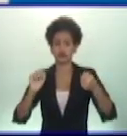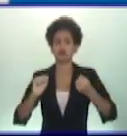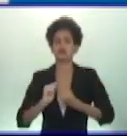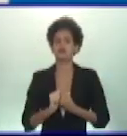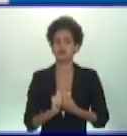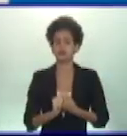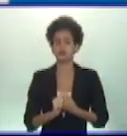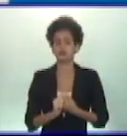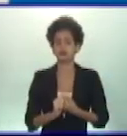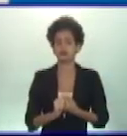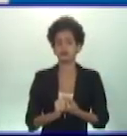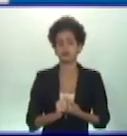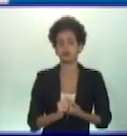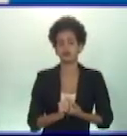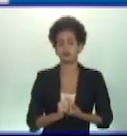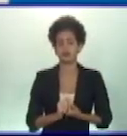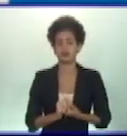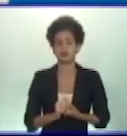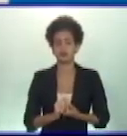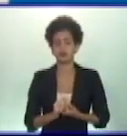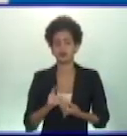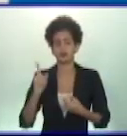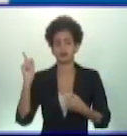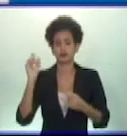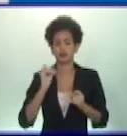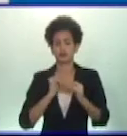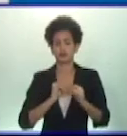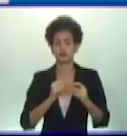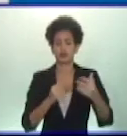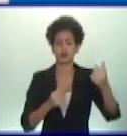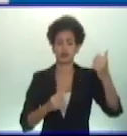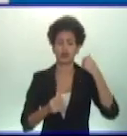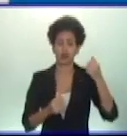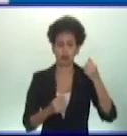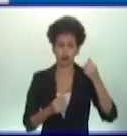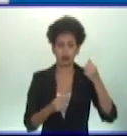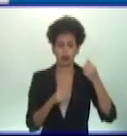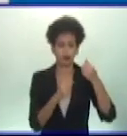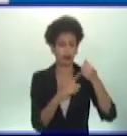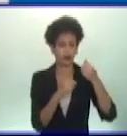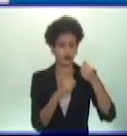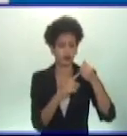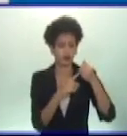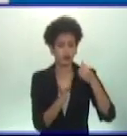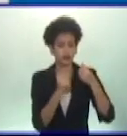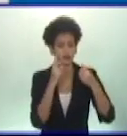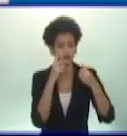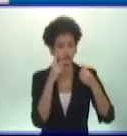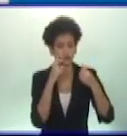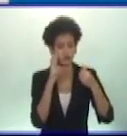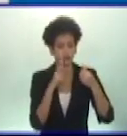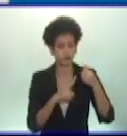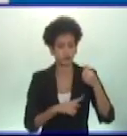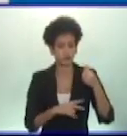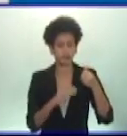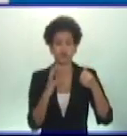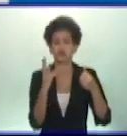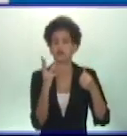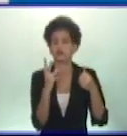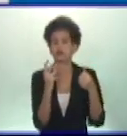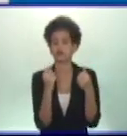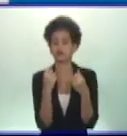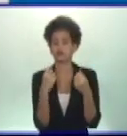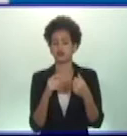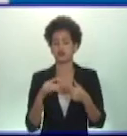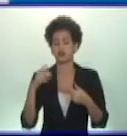corresponda. Esta información que está en la A van a observar o calculen su equivalencia en